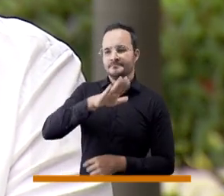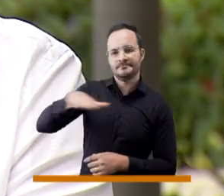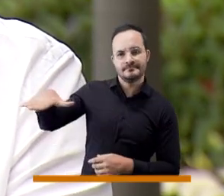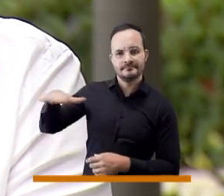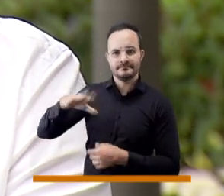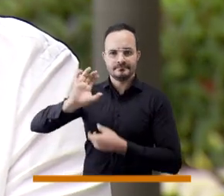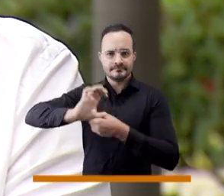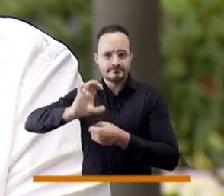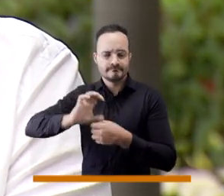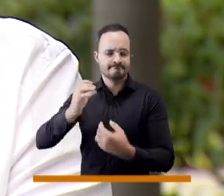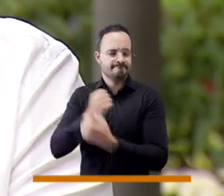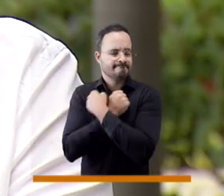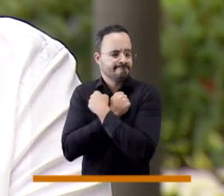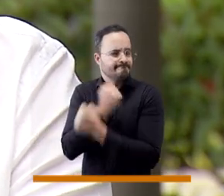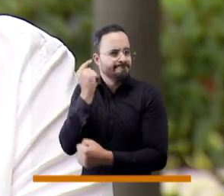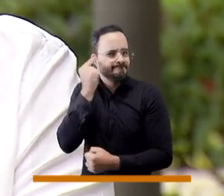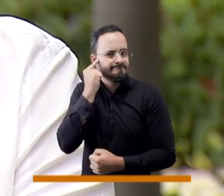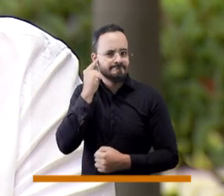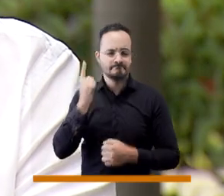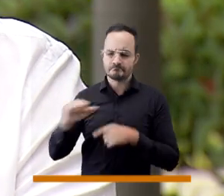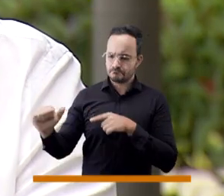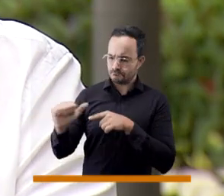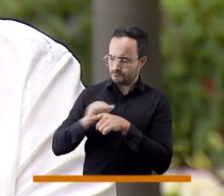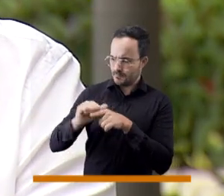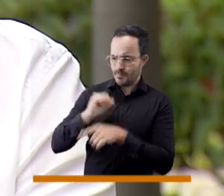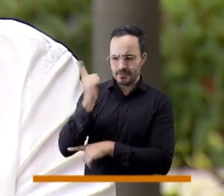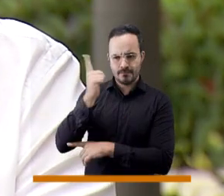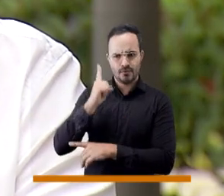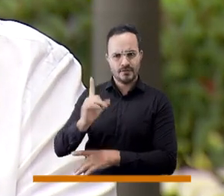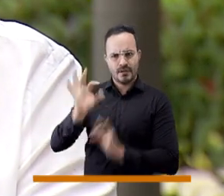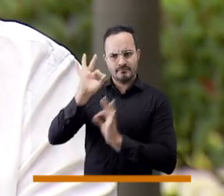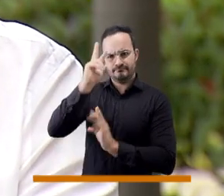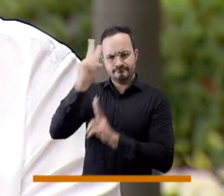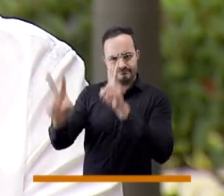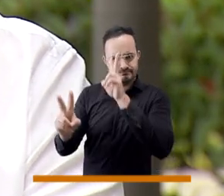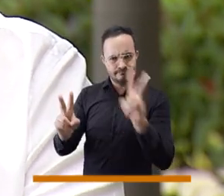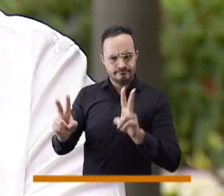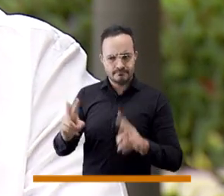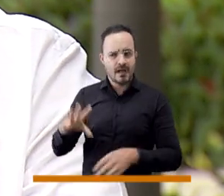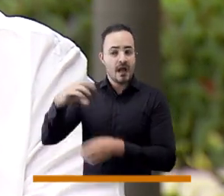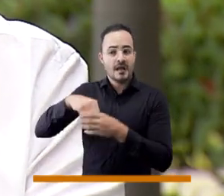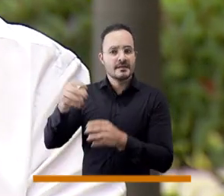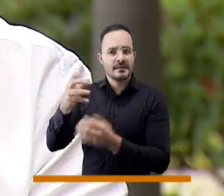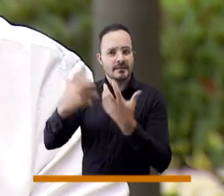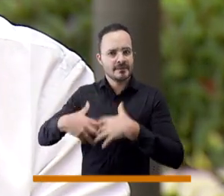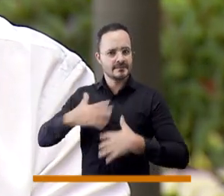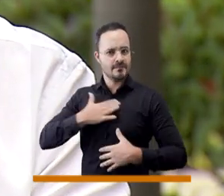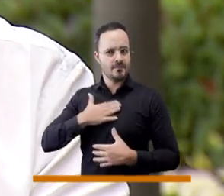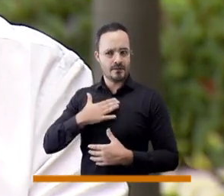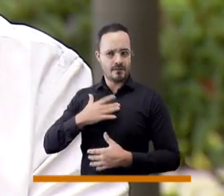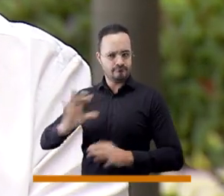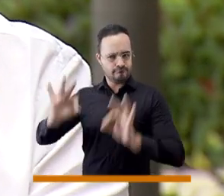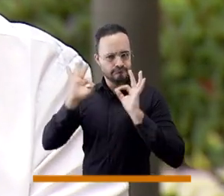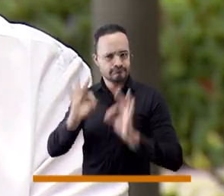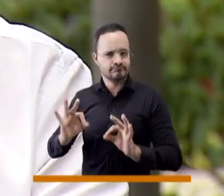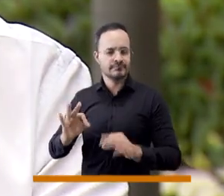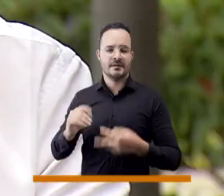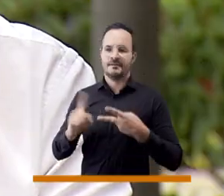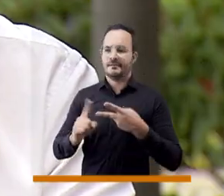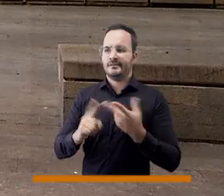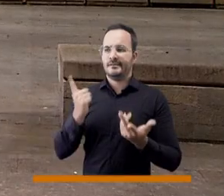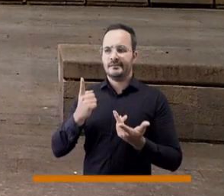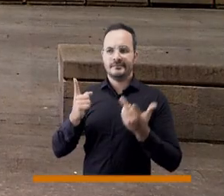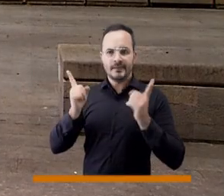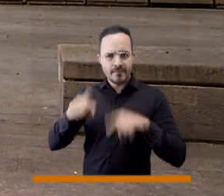ciudad y al departamento de Antioquia, que tenemos prácticas políticas decentes, donde están los empresarios decentes, donde están